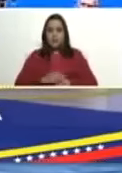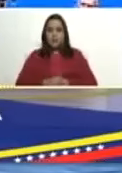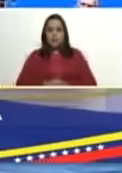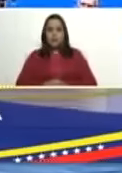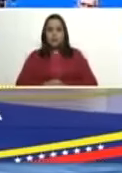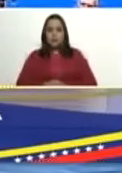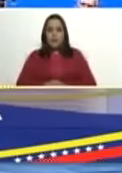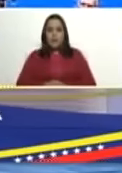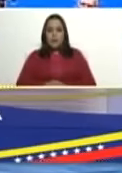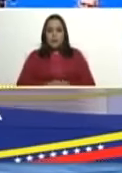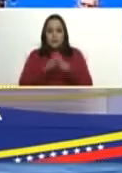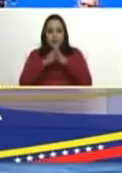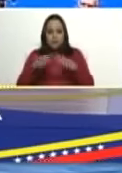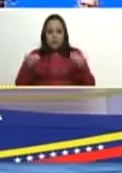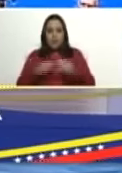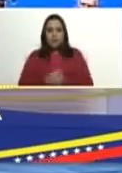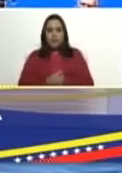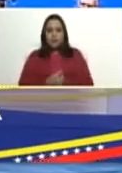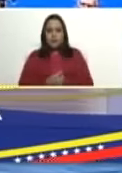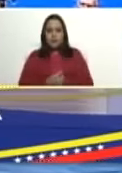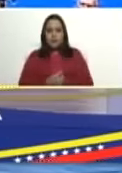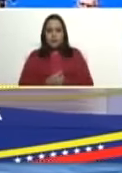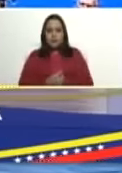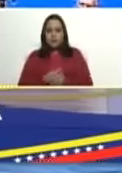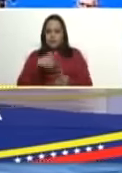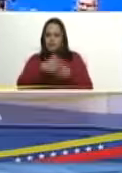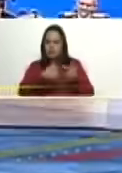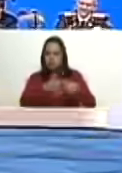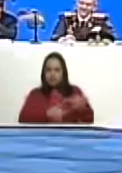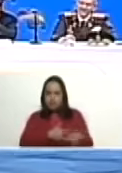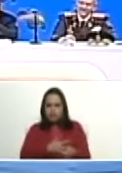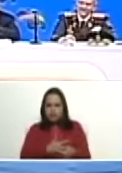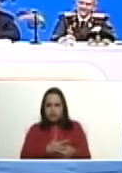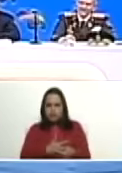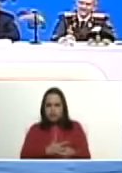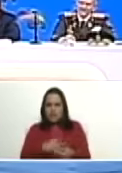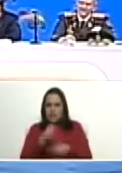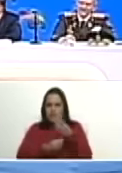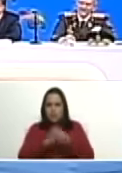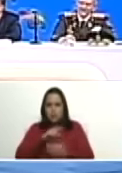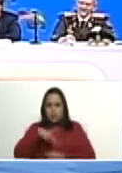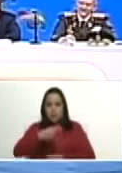Y todos los eventos que se sucedieron